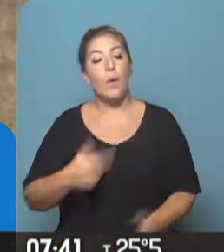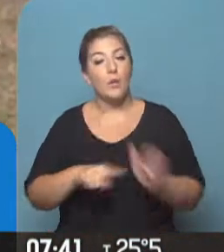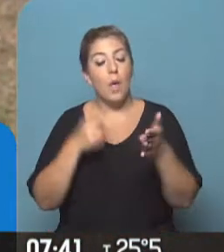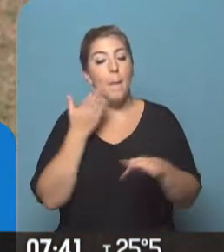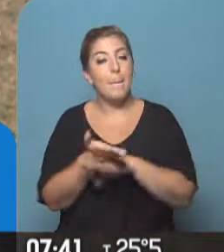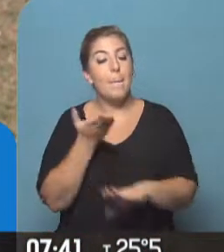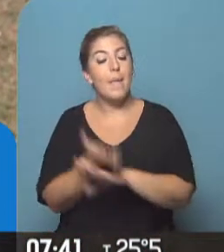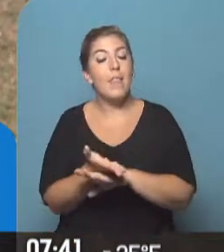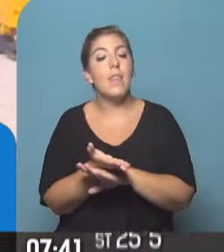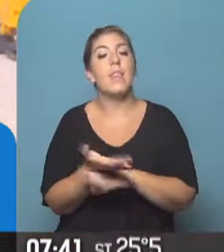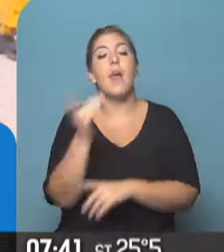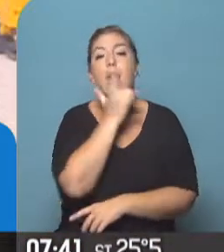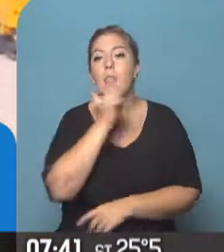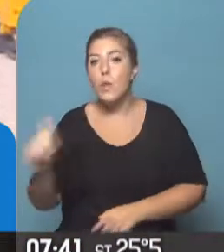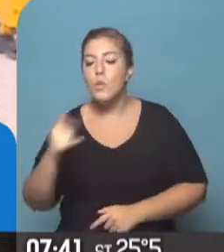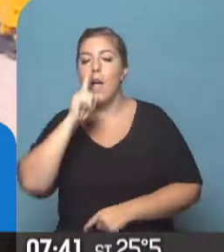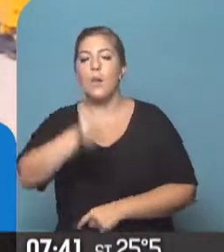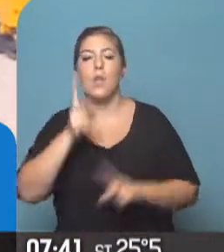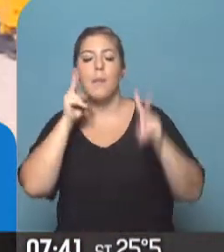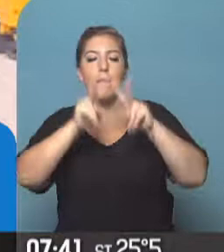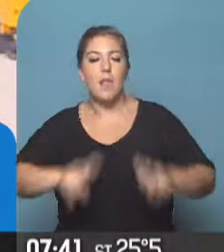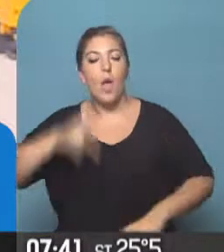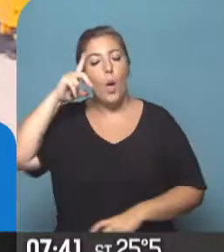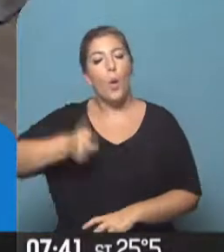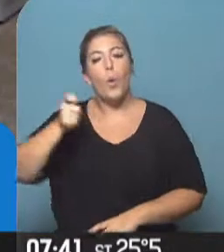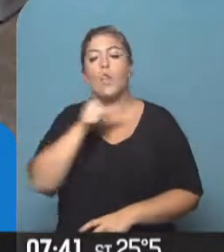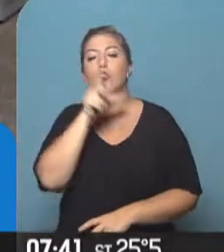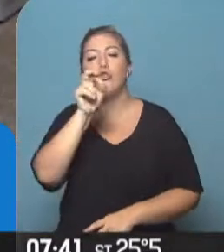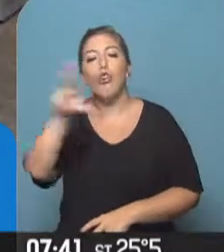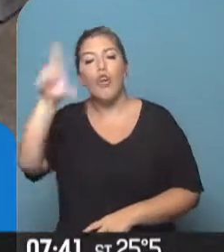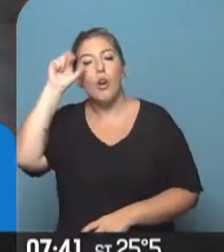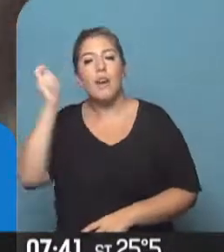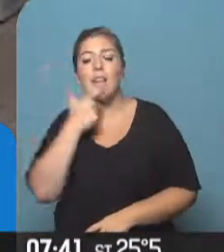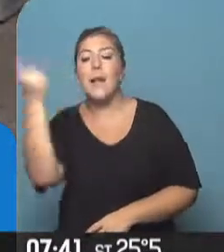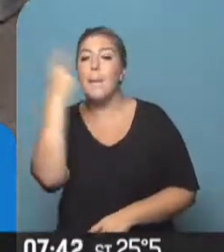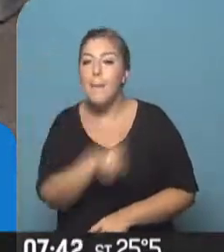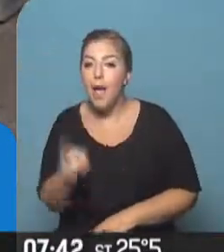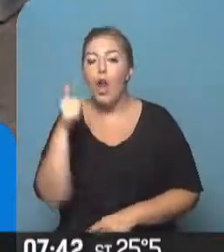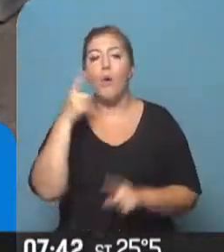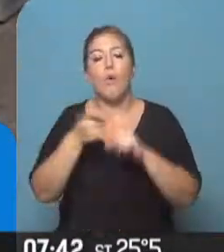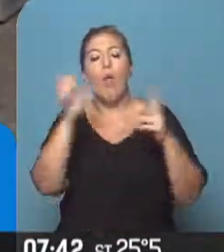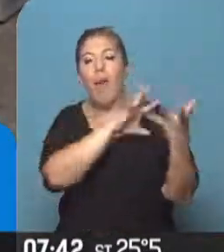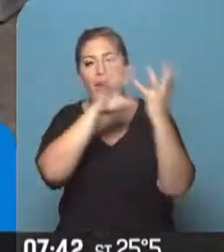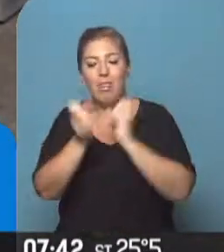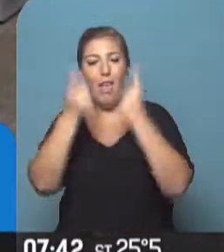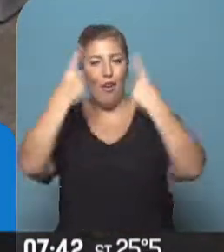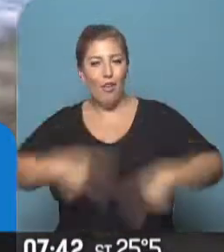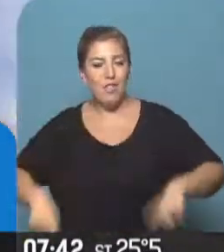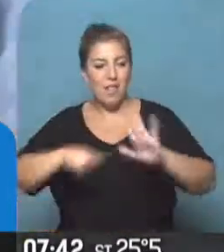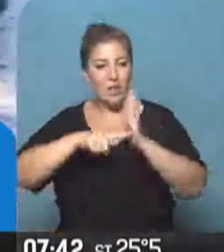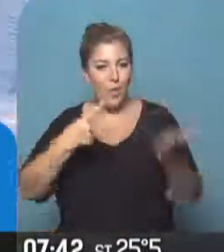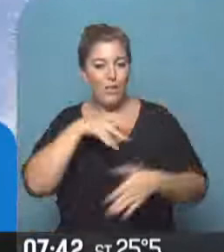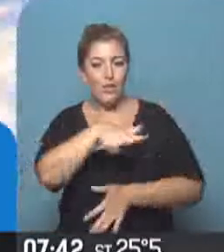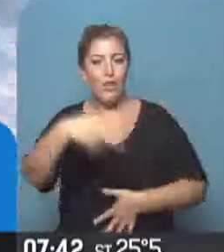ser querellante en la causa que investiga el juez federal Sergio Torres, pero en función de los daños al patrimonio de la ciudad en la zona